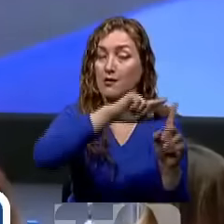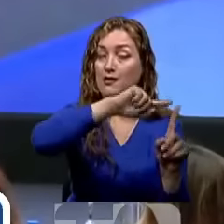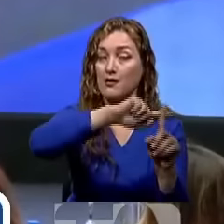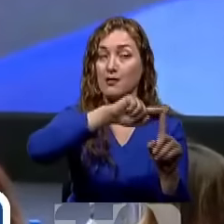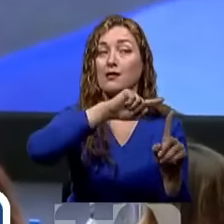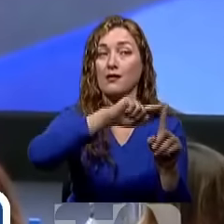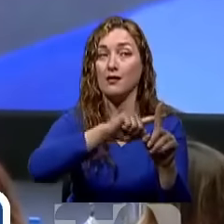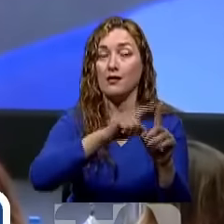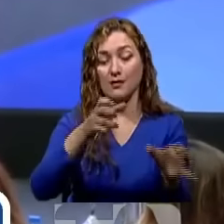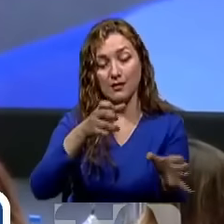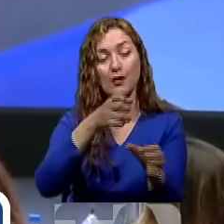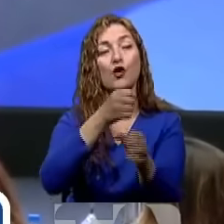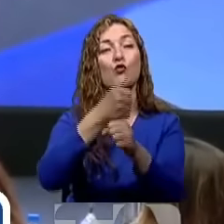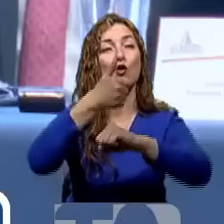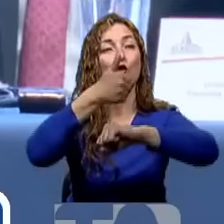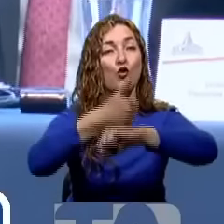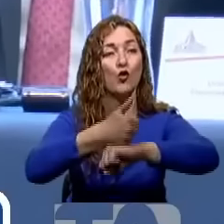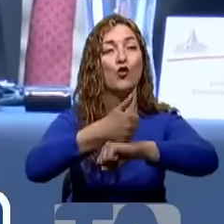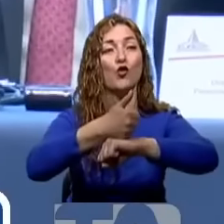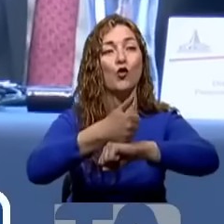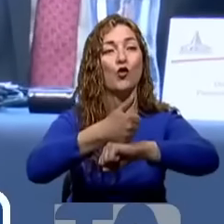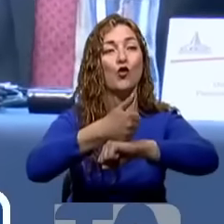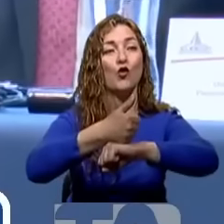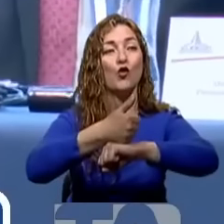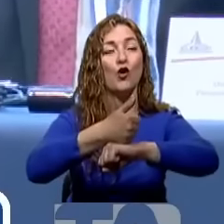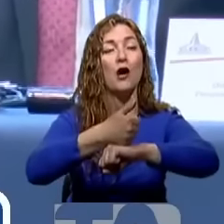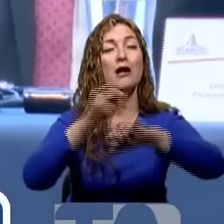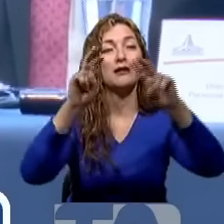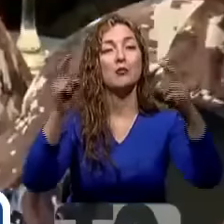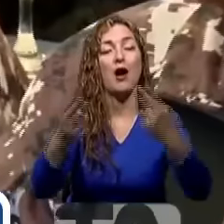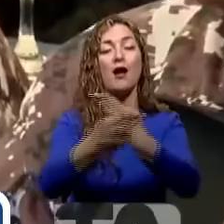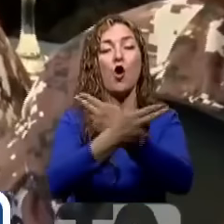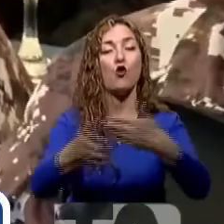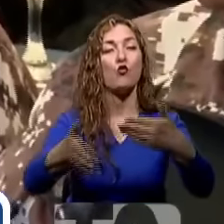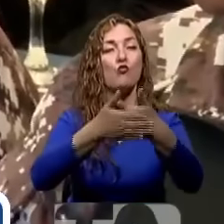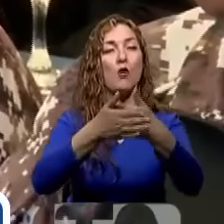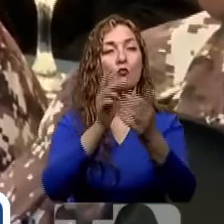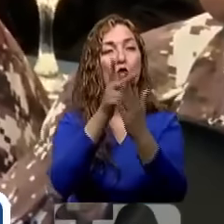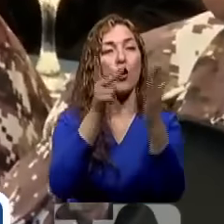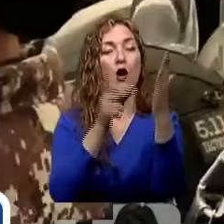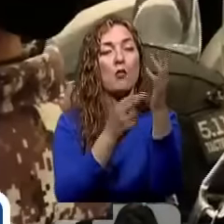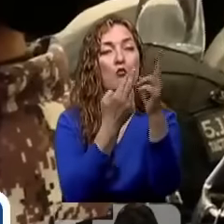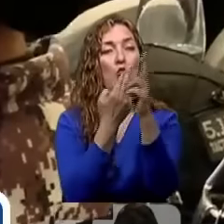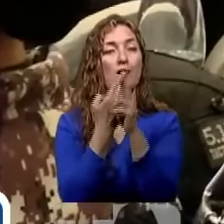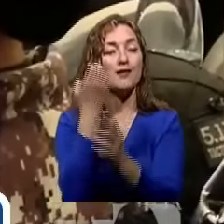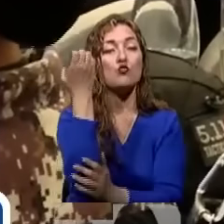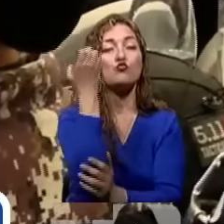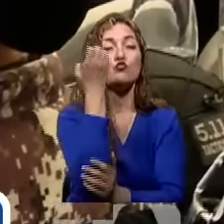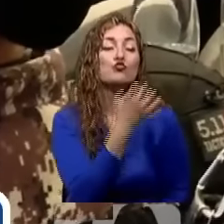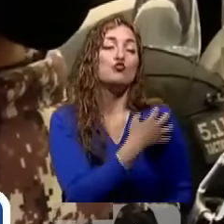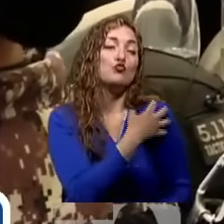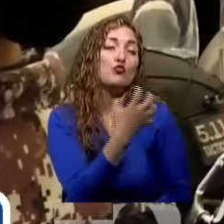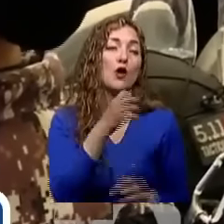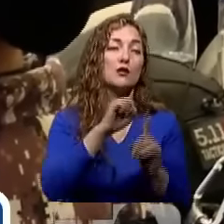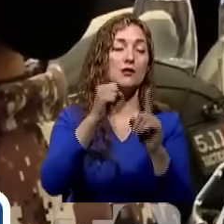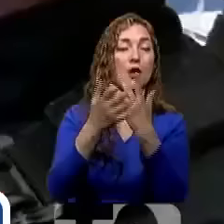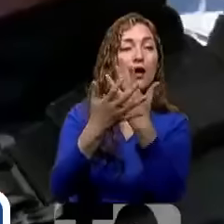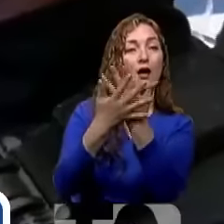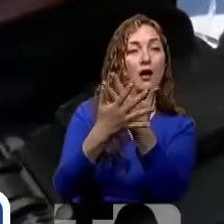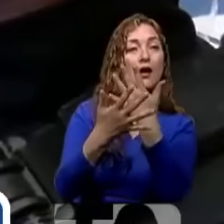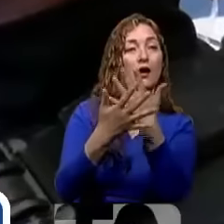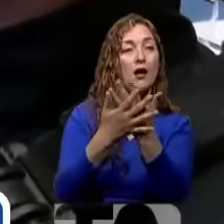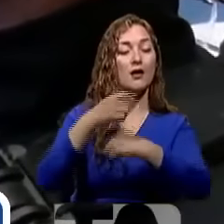así lo aseguraron las autoridades durante el acto de clausura del programa de respuesta de emergencia para fortalecer el sistema